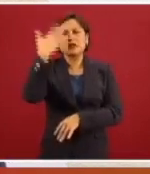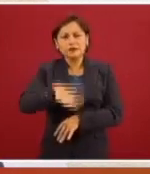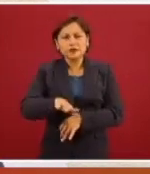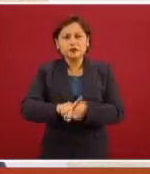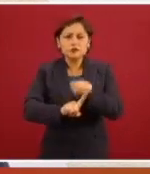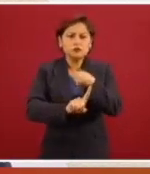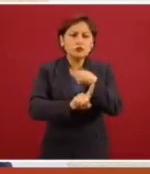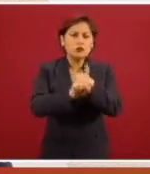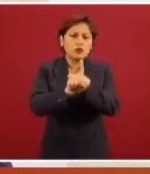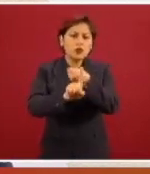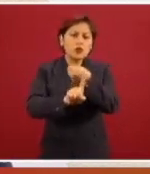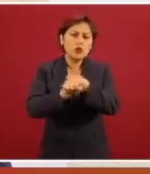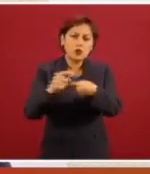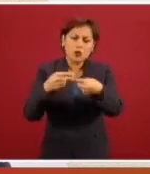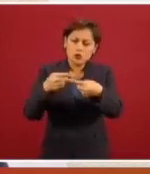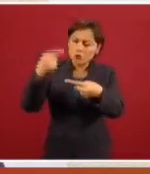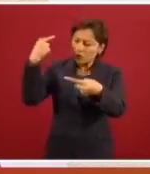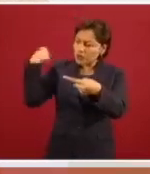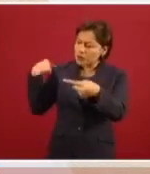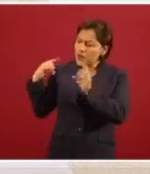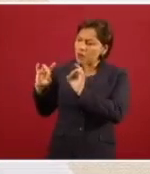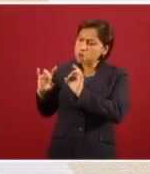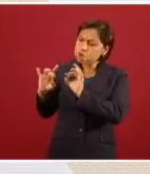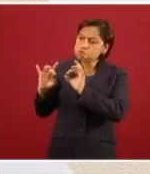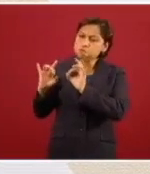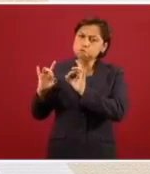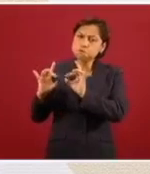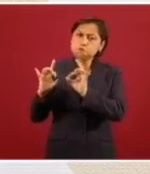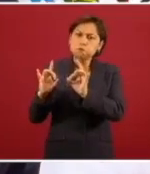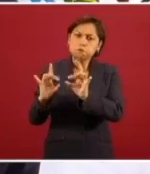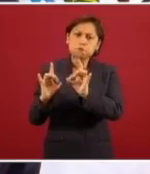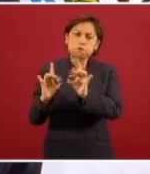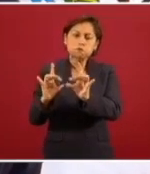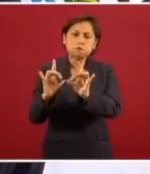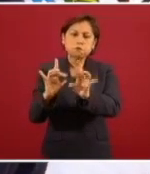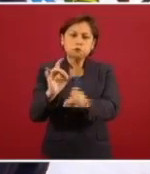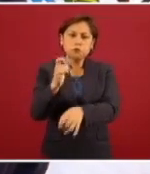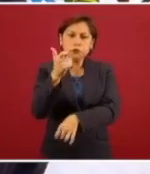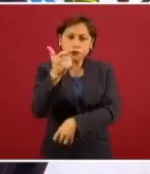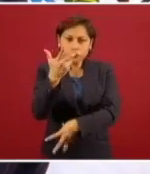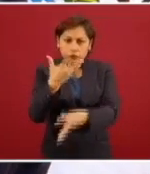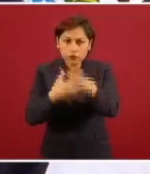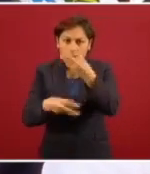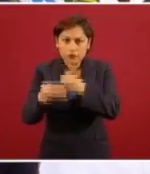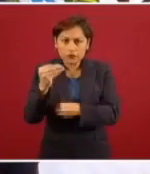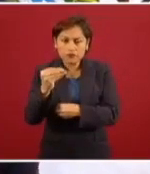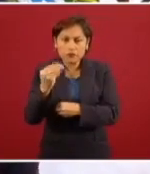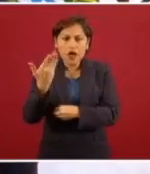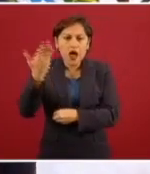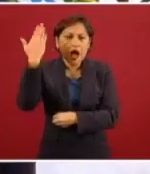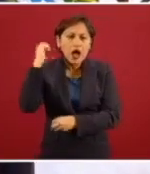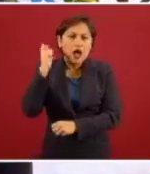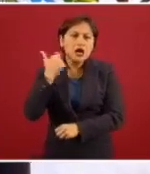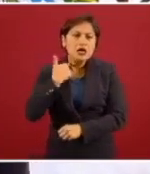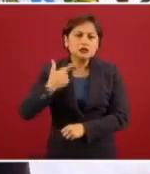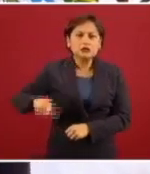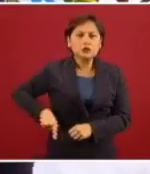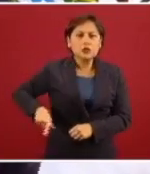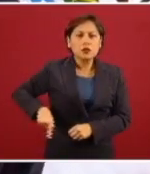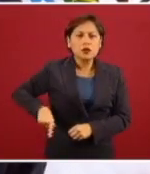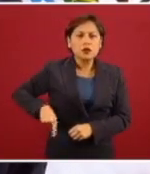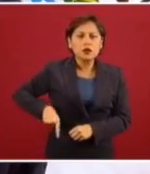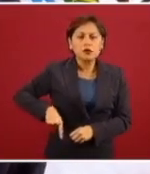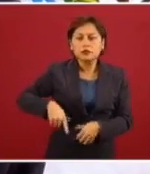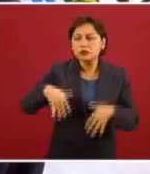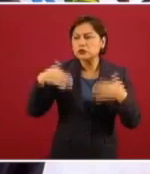crisis recurrentes, los gobernantes decían que ni modo y que no había